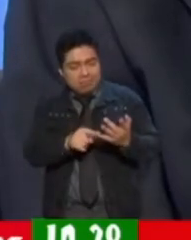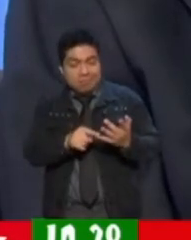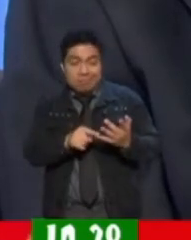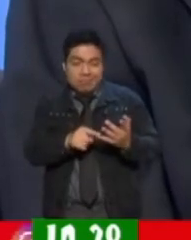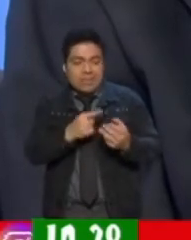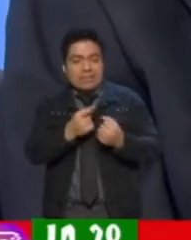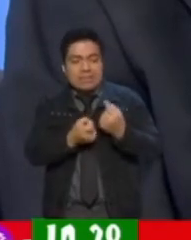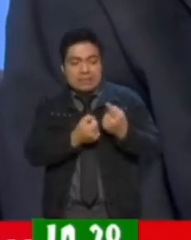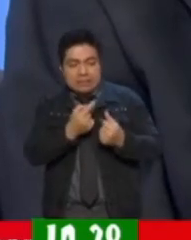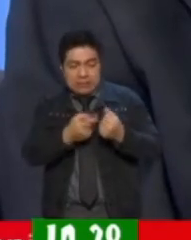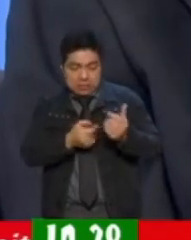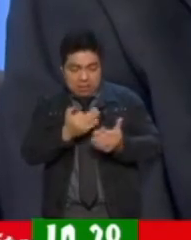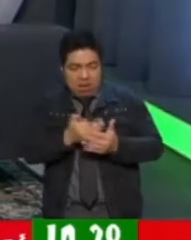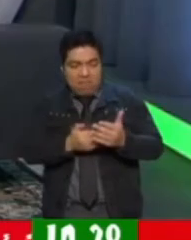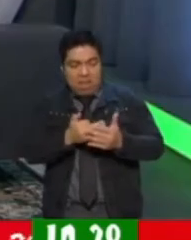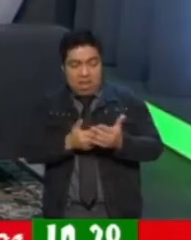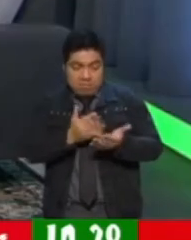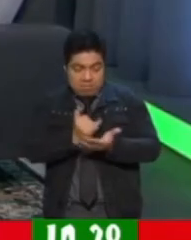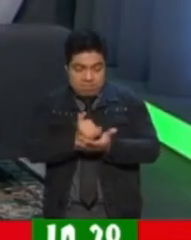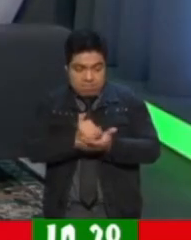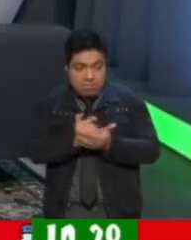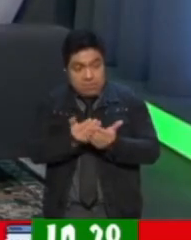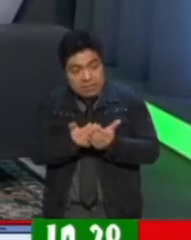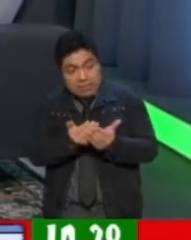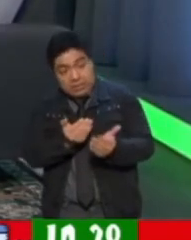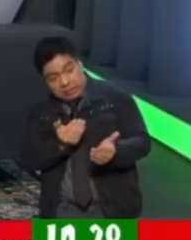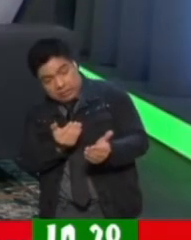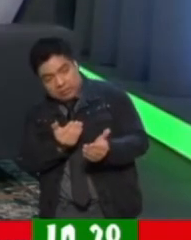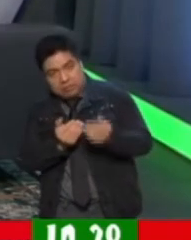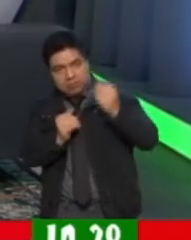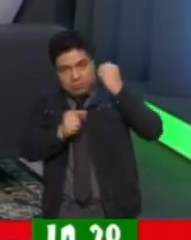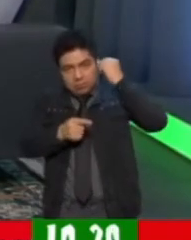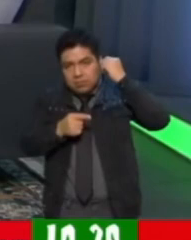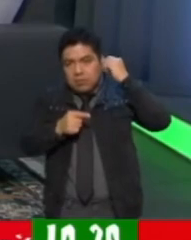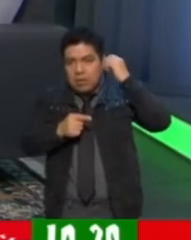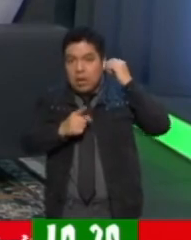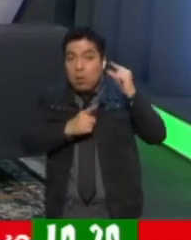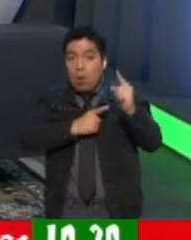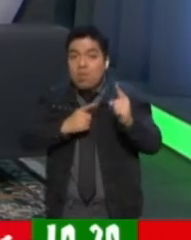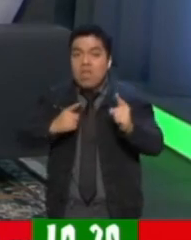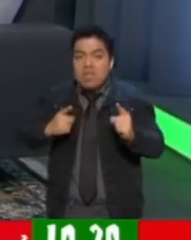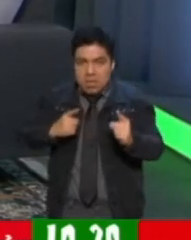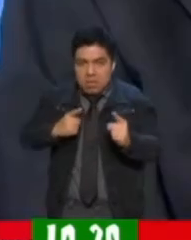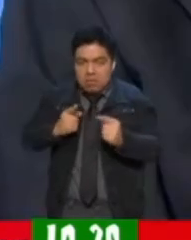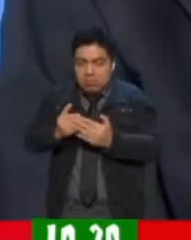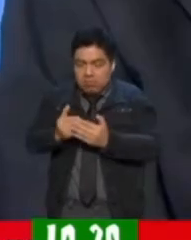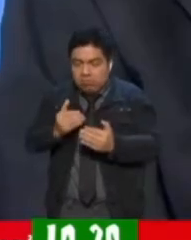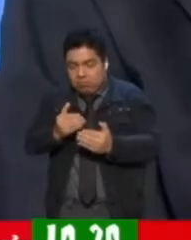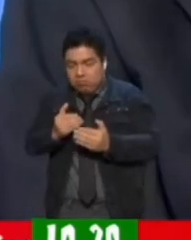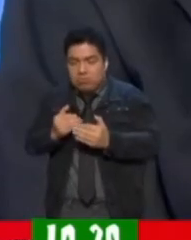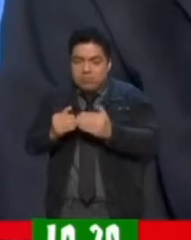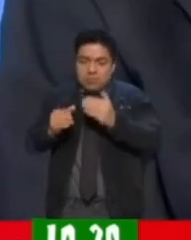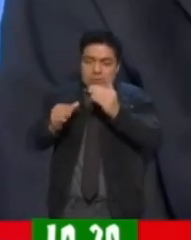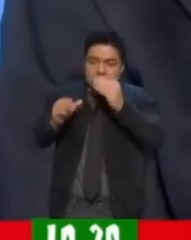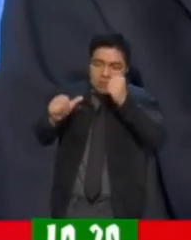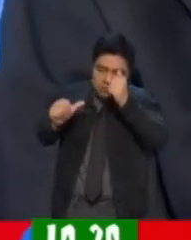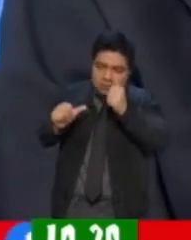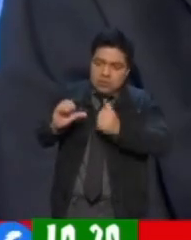tus obligaciones fiscales. Entonces, previo a que te determinen una deuda fiscal, puedes entrar un acuerdo